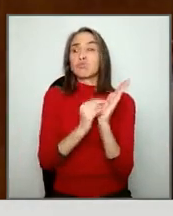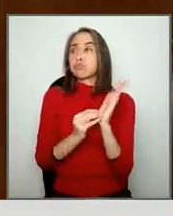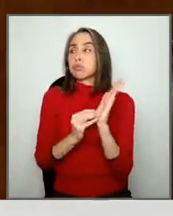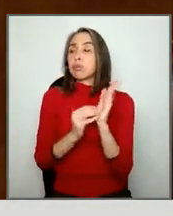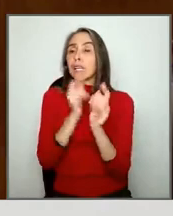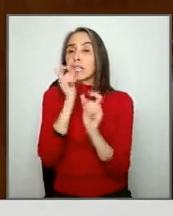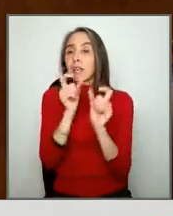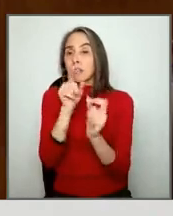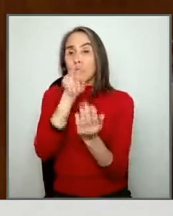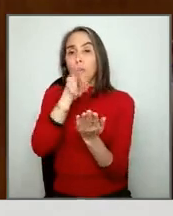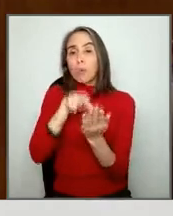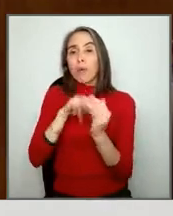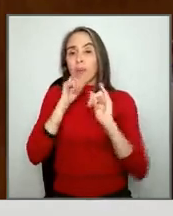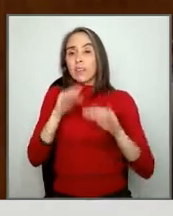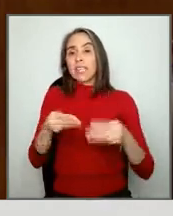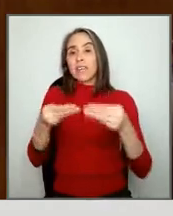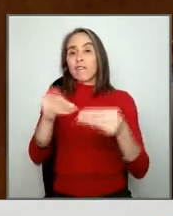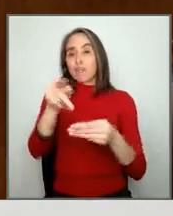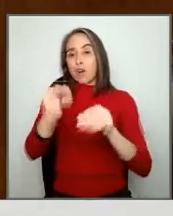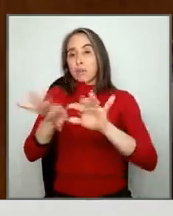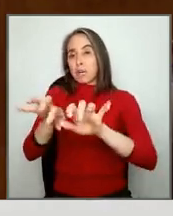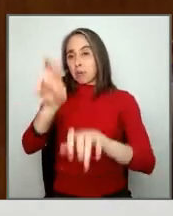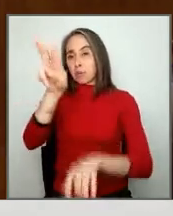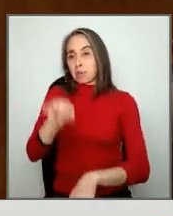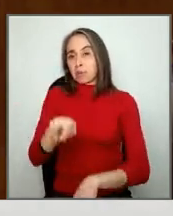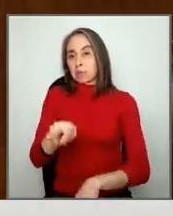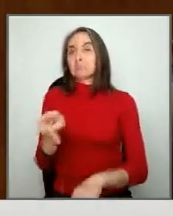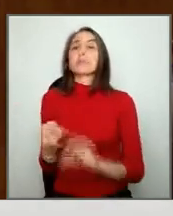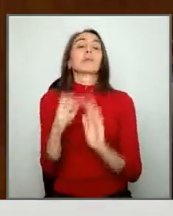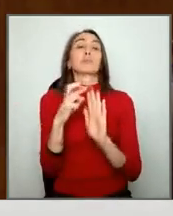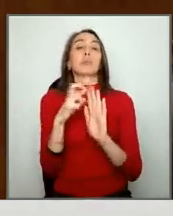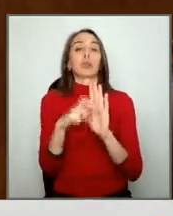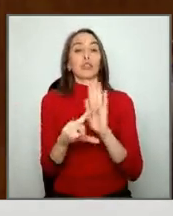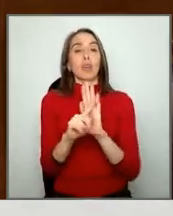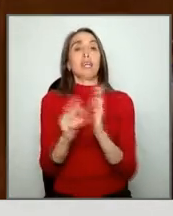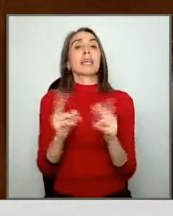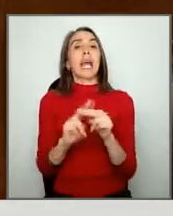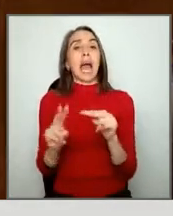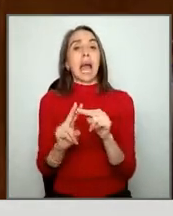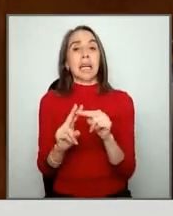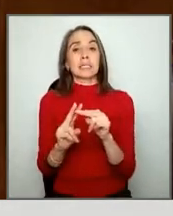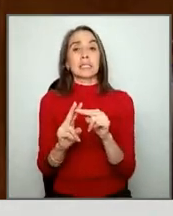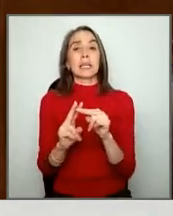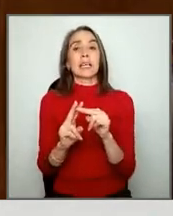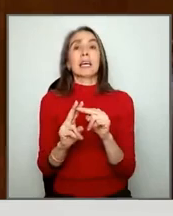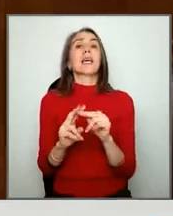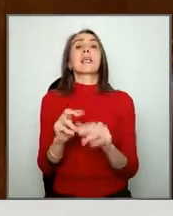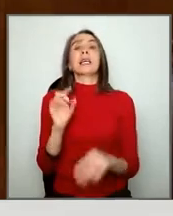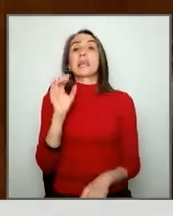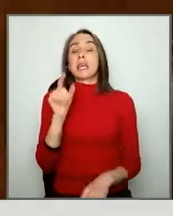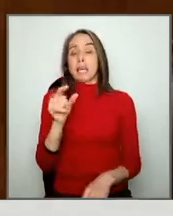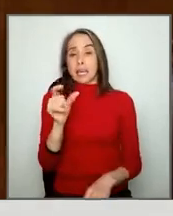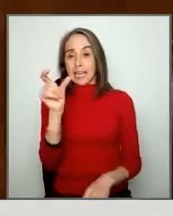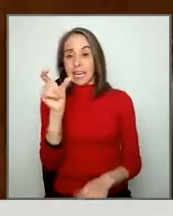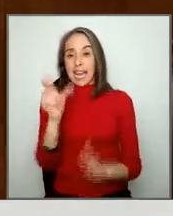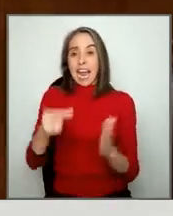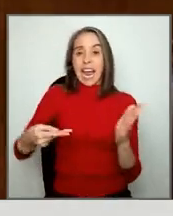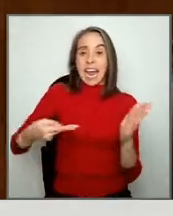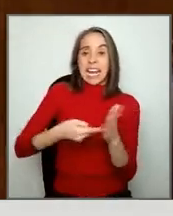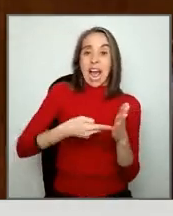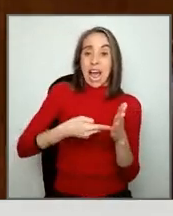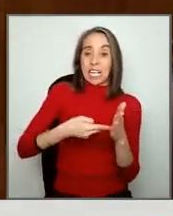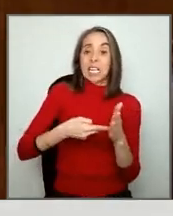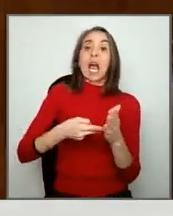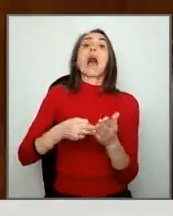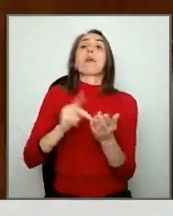a su disposición la iniciativa tiene por objeto implementar un puerto de carga universal en los dispositivos electrónicos en nuestro